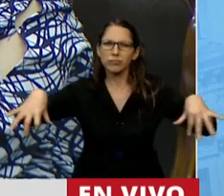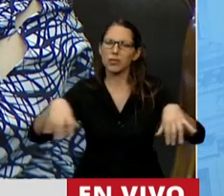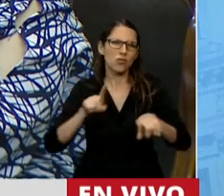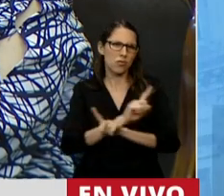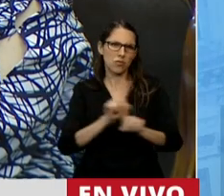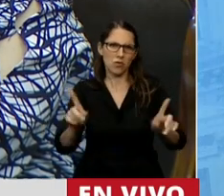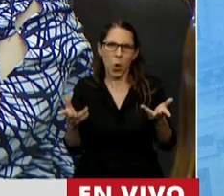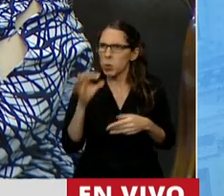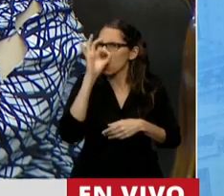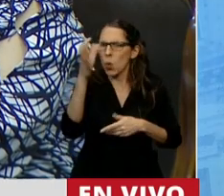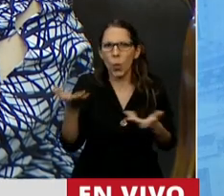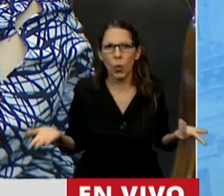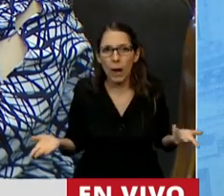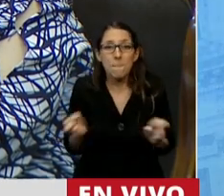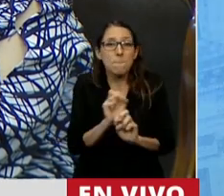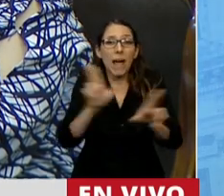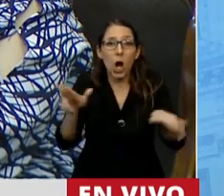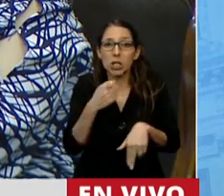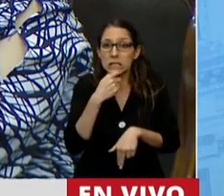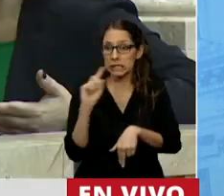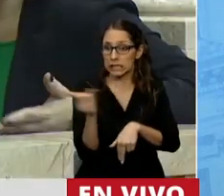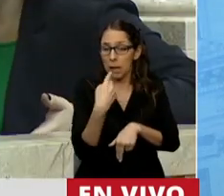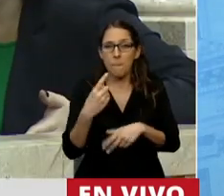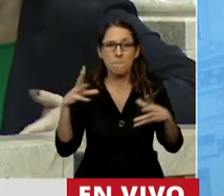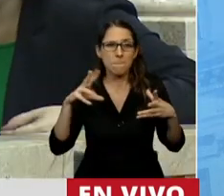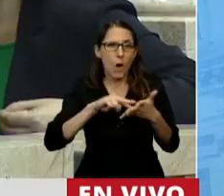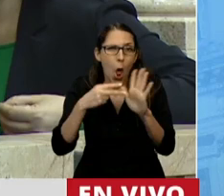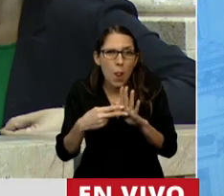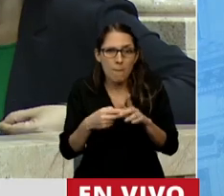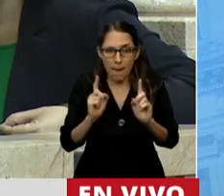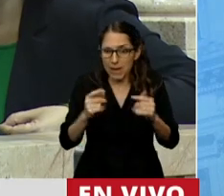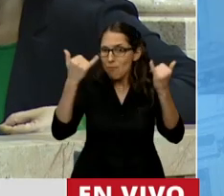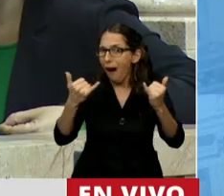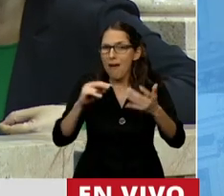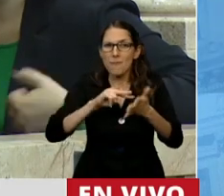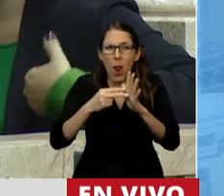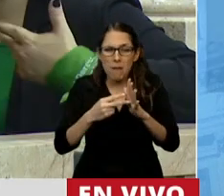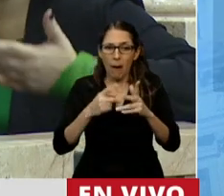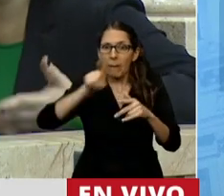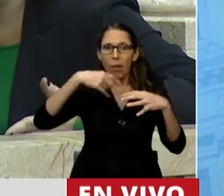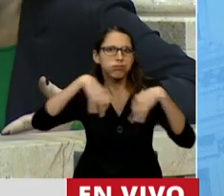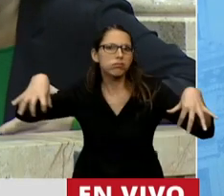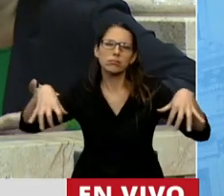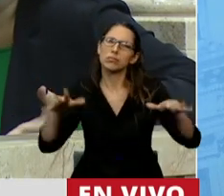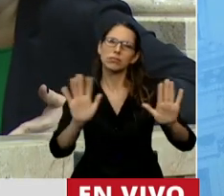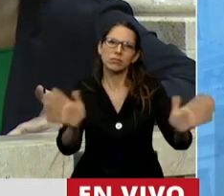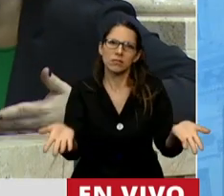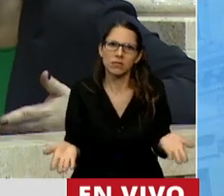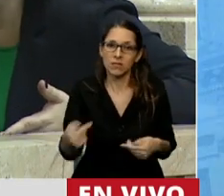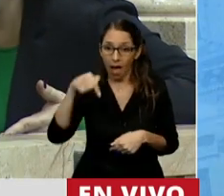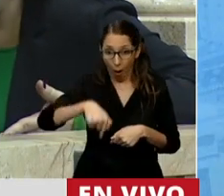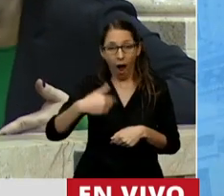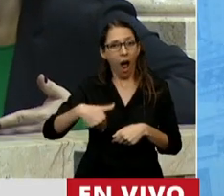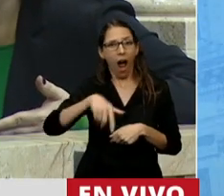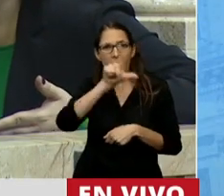mucho menos lo es cuando tenemos que afrontar una crisis como la que estamos atravesando. Hoy nuestro país afronta una